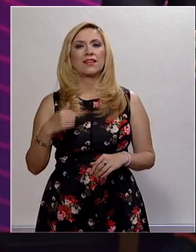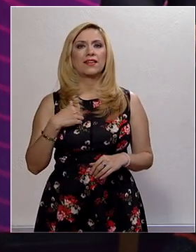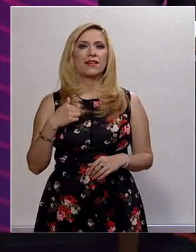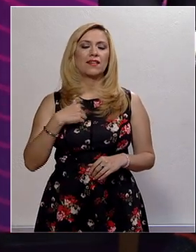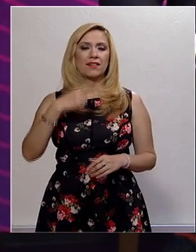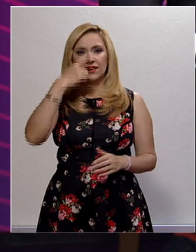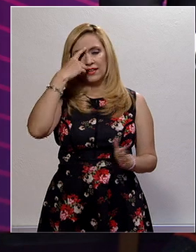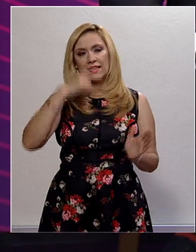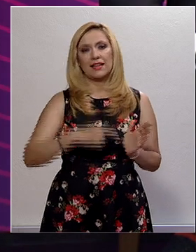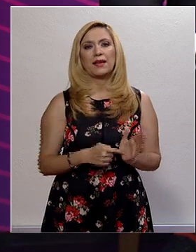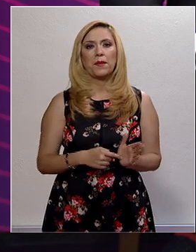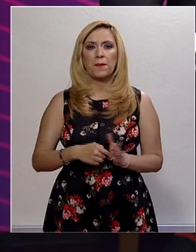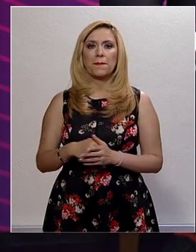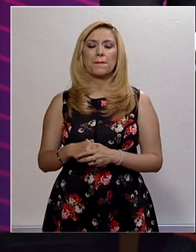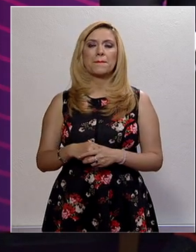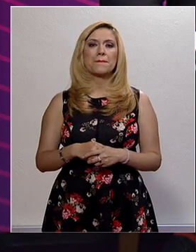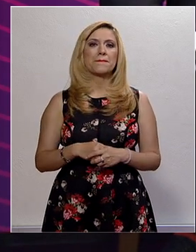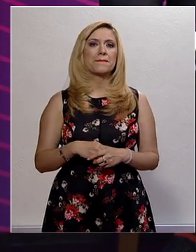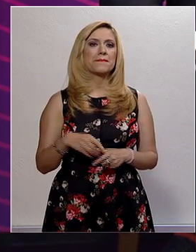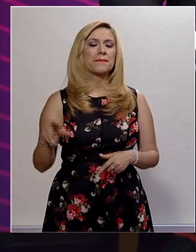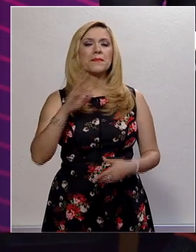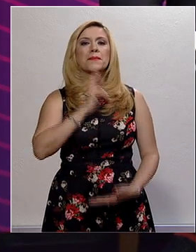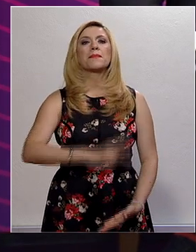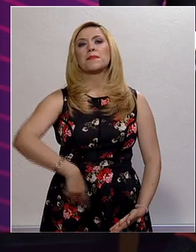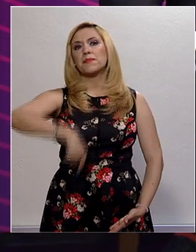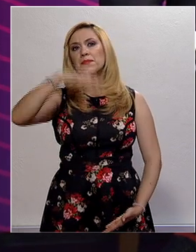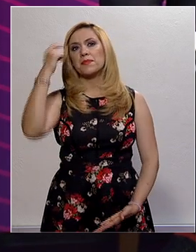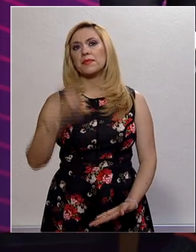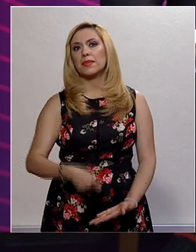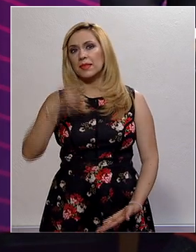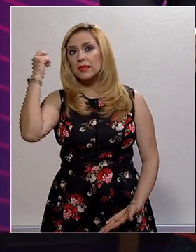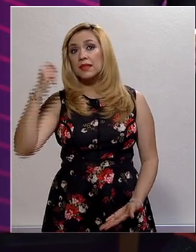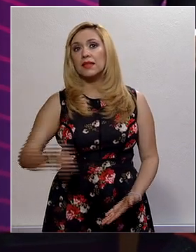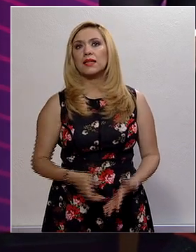yo creo que justo esta sentencia